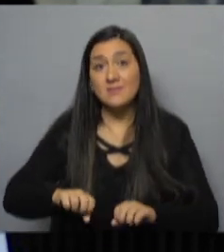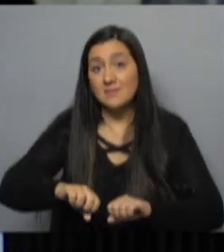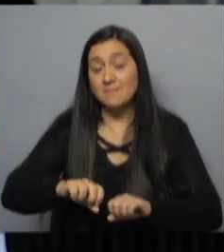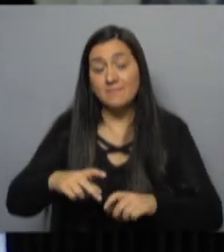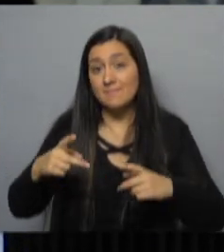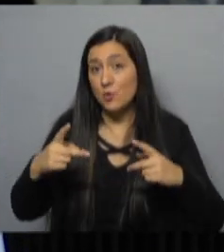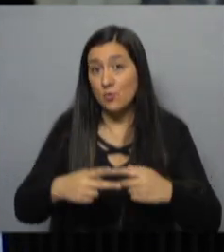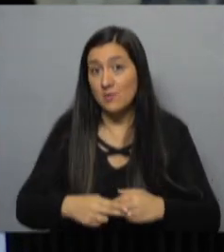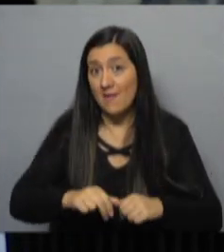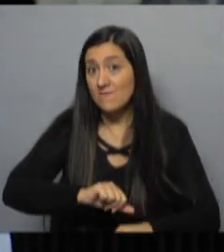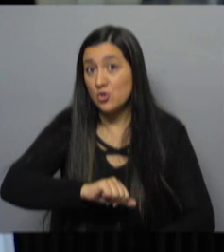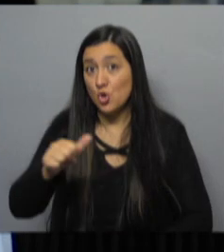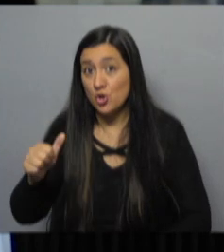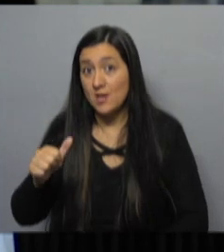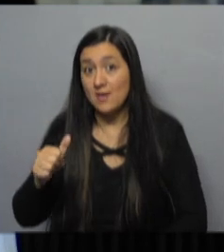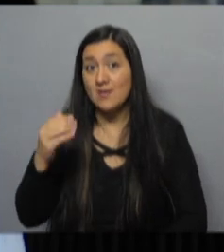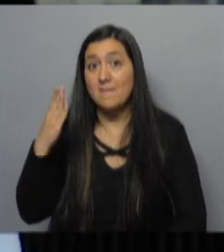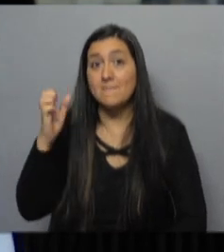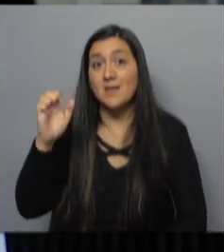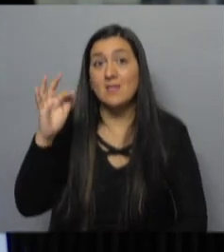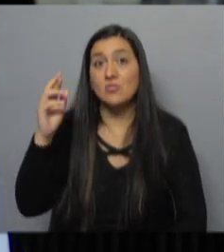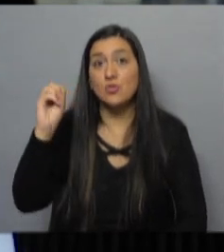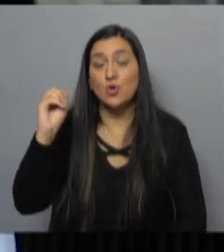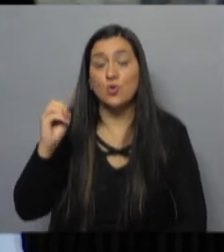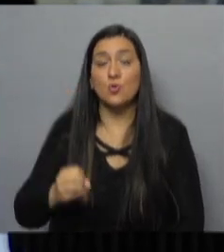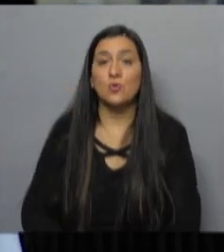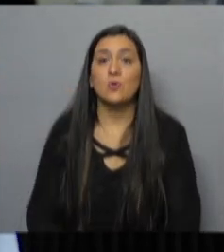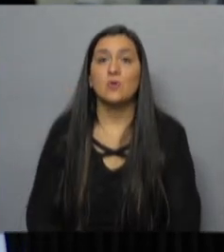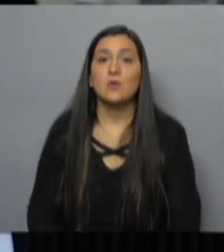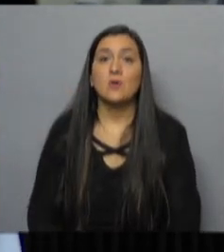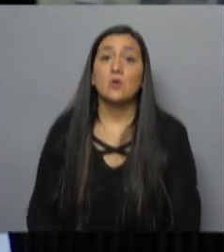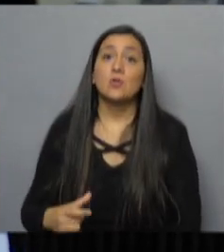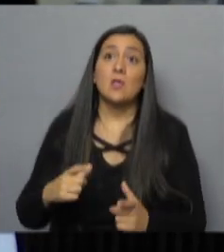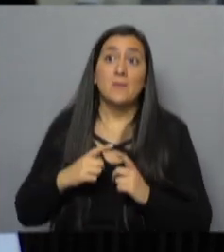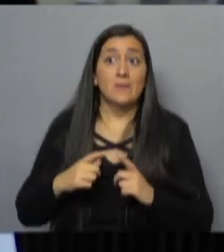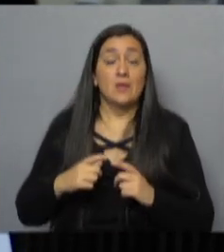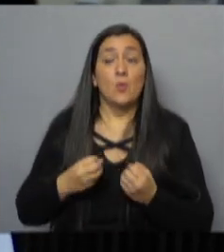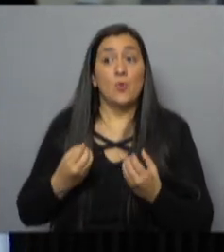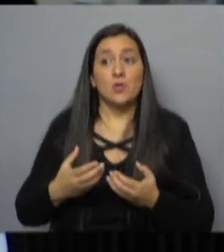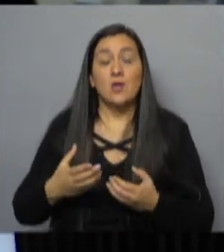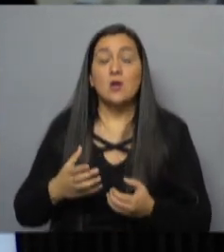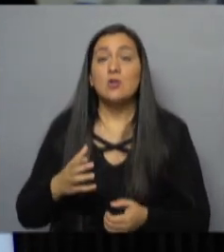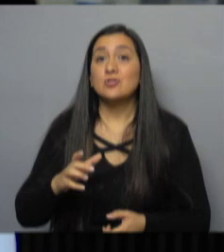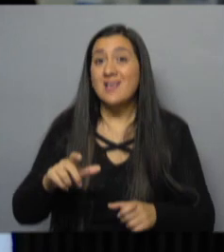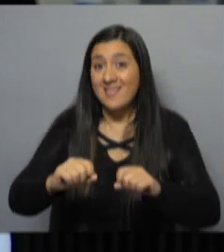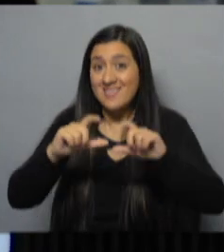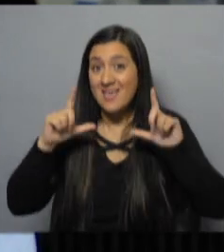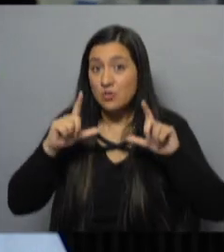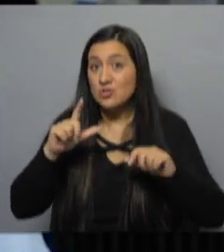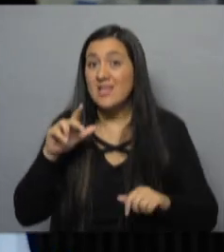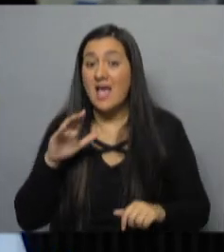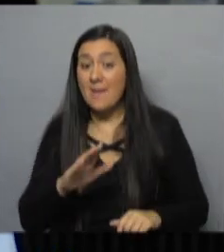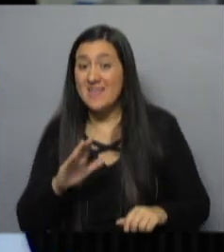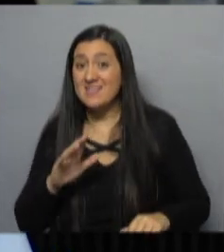Nosotros esperamos asuntos mucho más difíciles, muchos más difíciles. Los candidatos están amenazados ambos. Sin embargo, hay